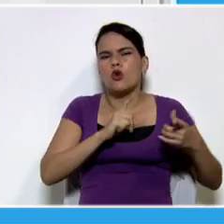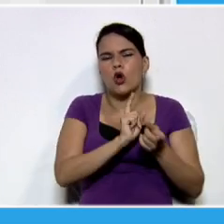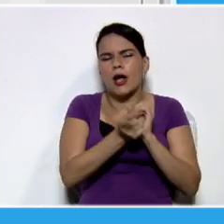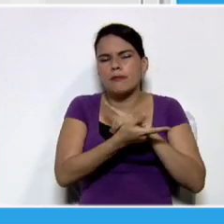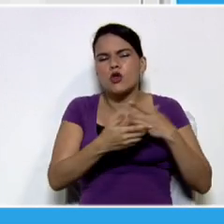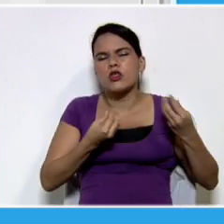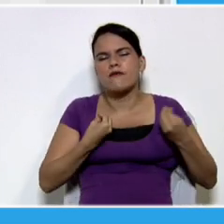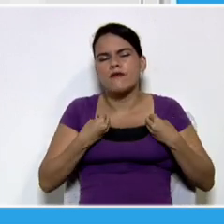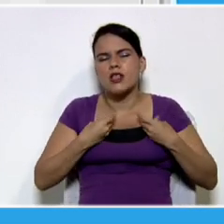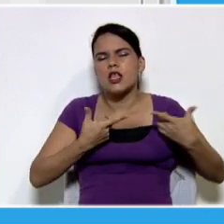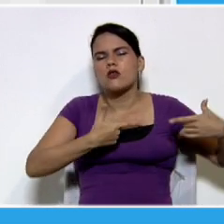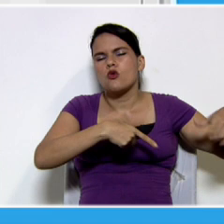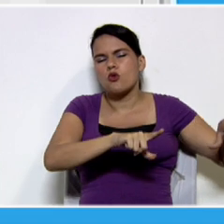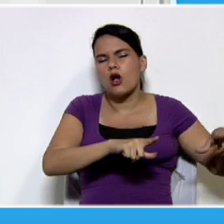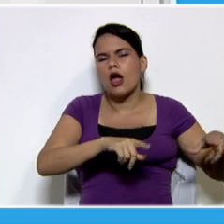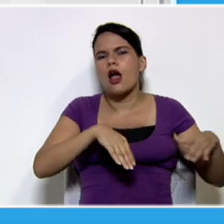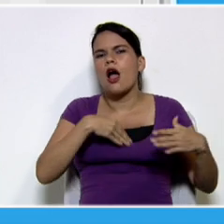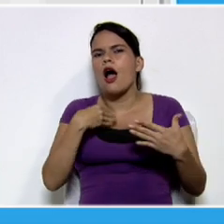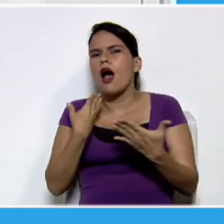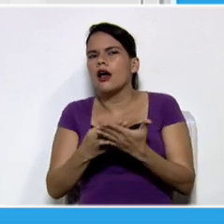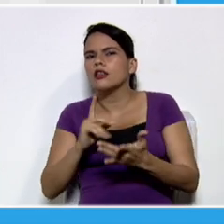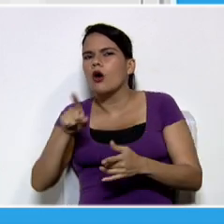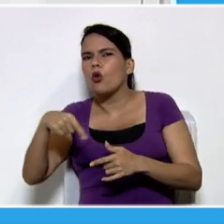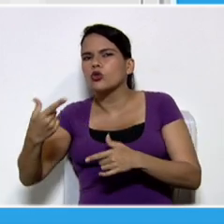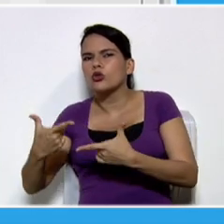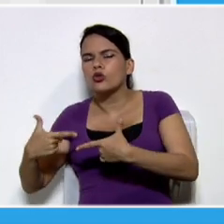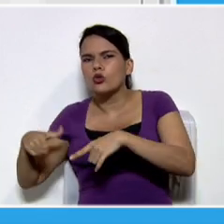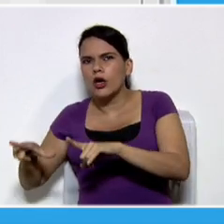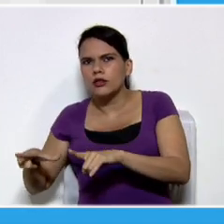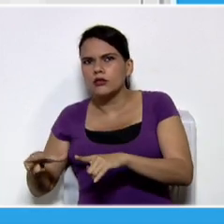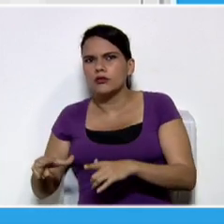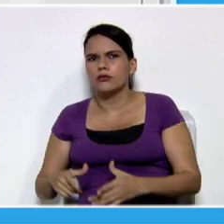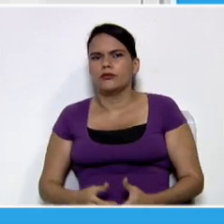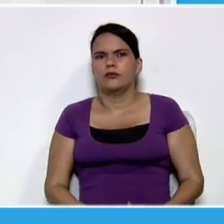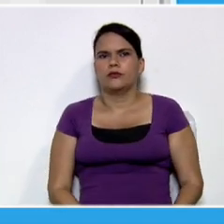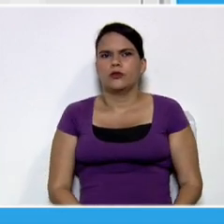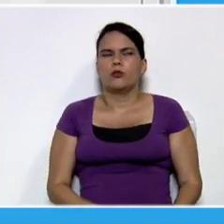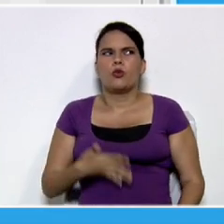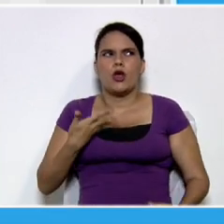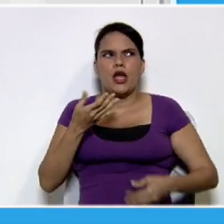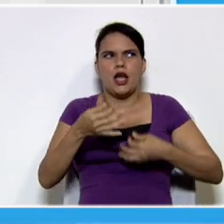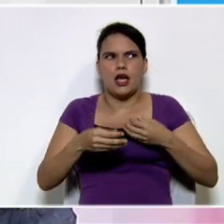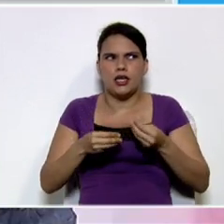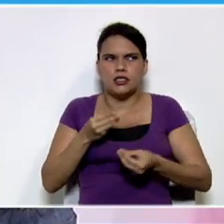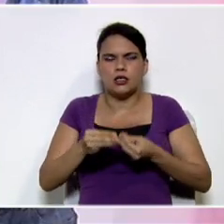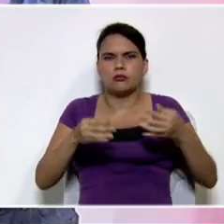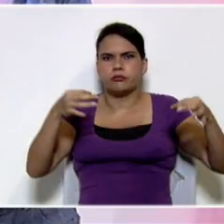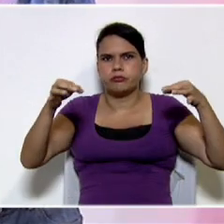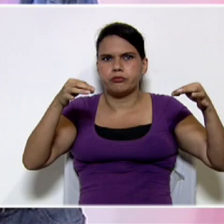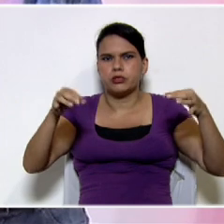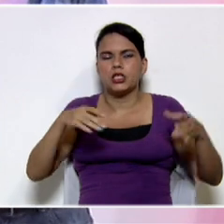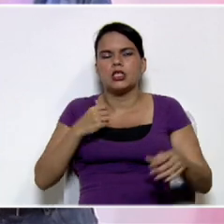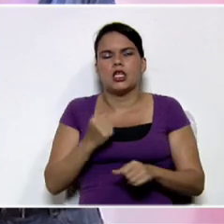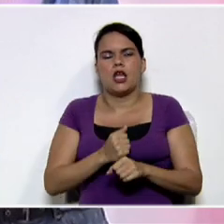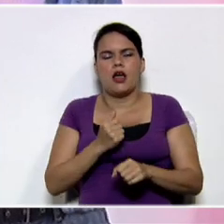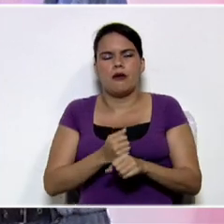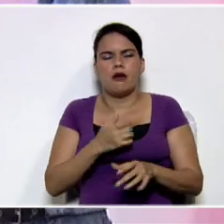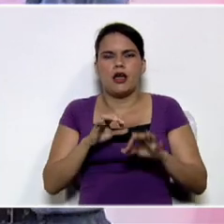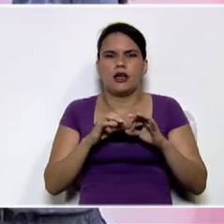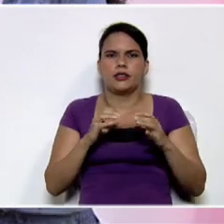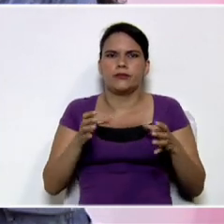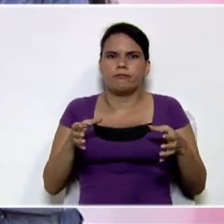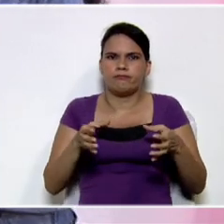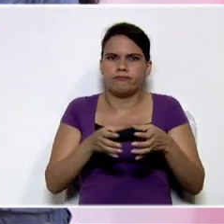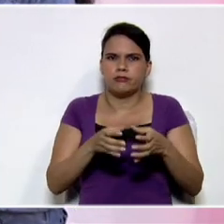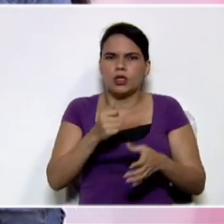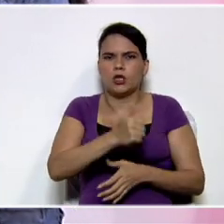blanco, en una hoja de reciclaje o en un material que tengas en casa. Recuerda trabajar en equipo con cada una de